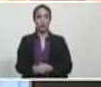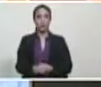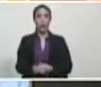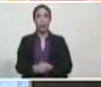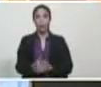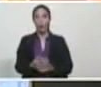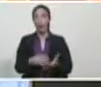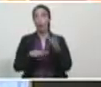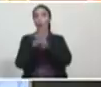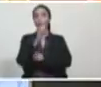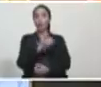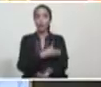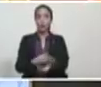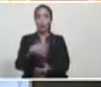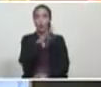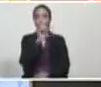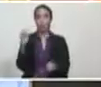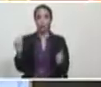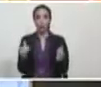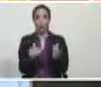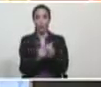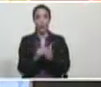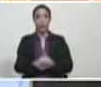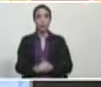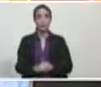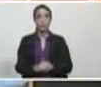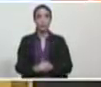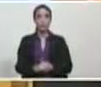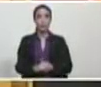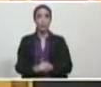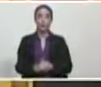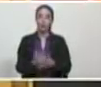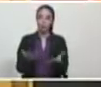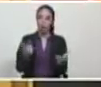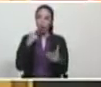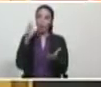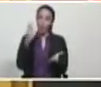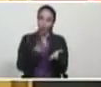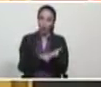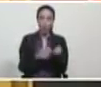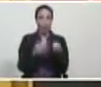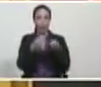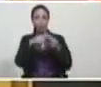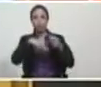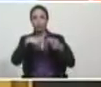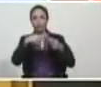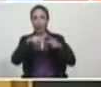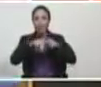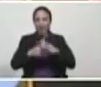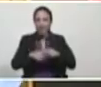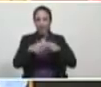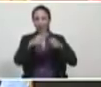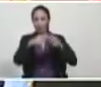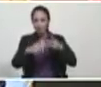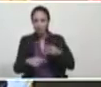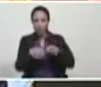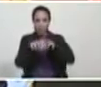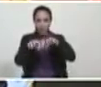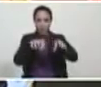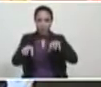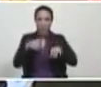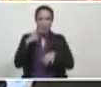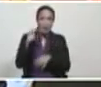4 millones 400 mil euros para los repuestos, las partes y las piezas,